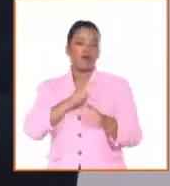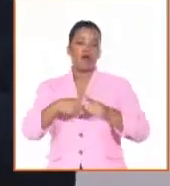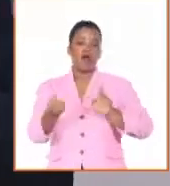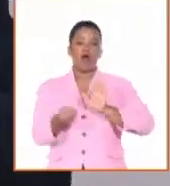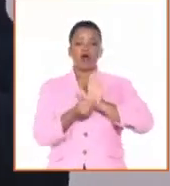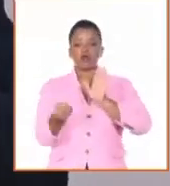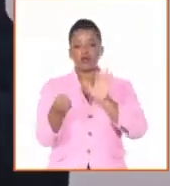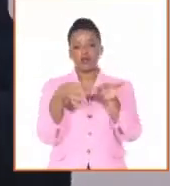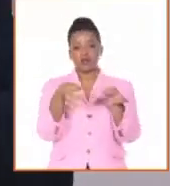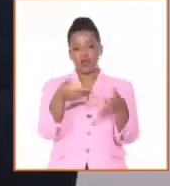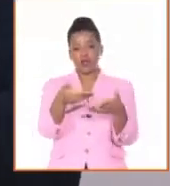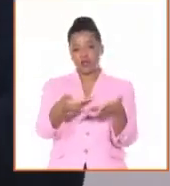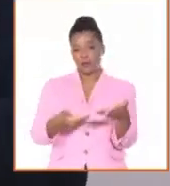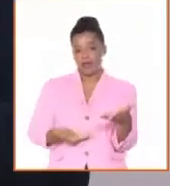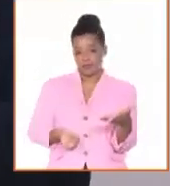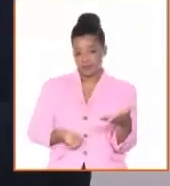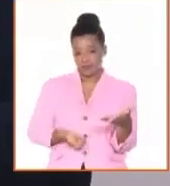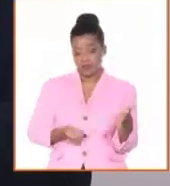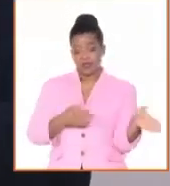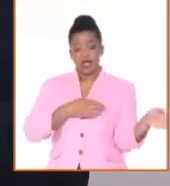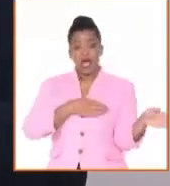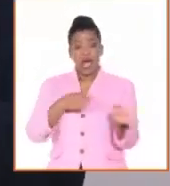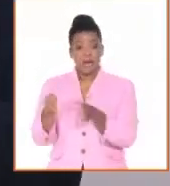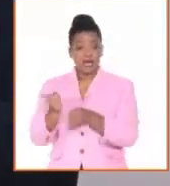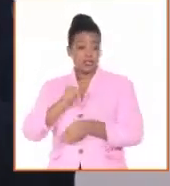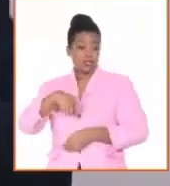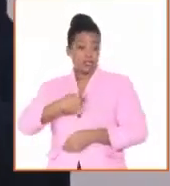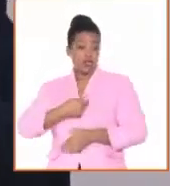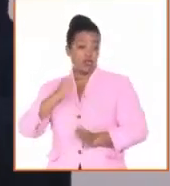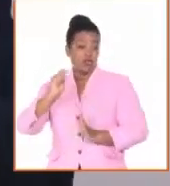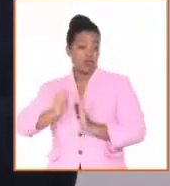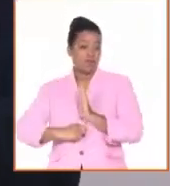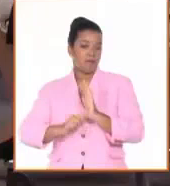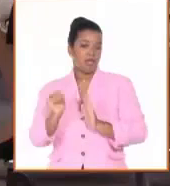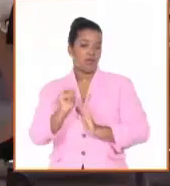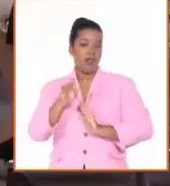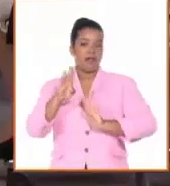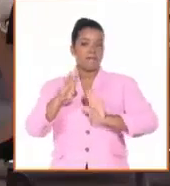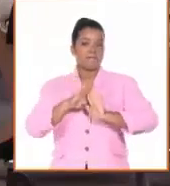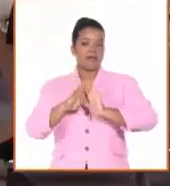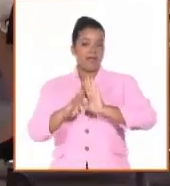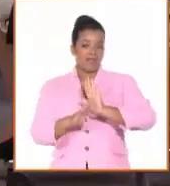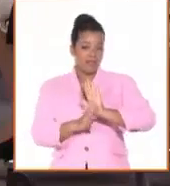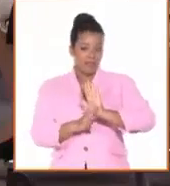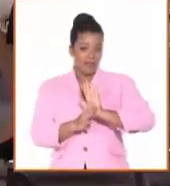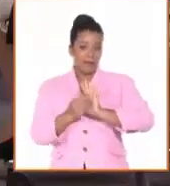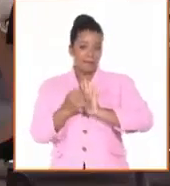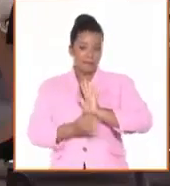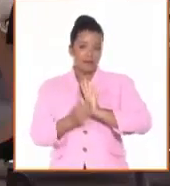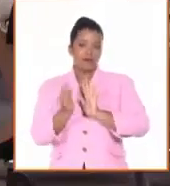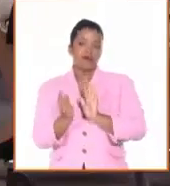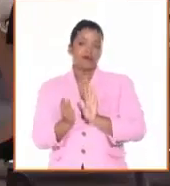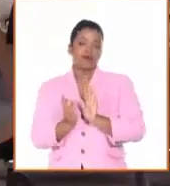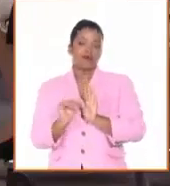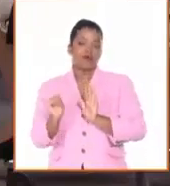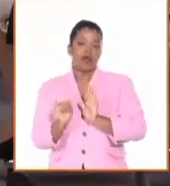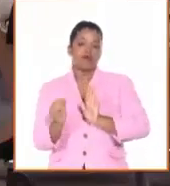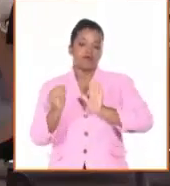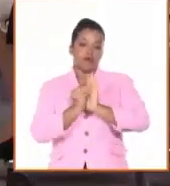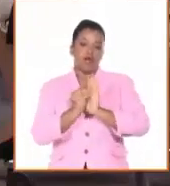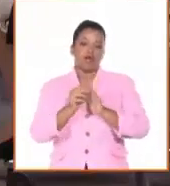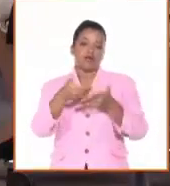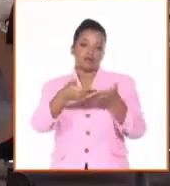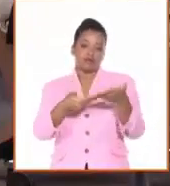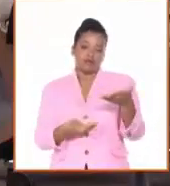los documentos y además porque para nosotros la firma forma parte de las medidas de seguridad que están incorporadas a los documentos que